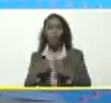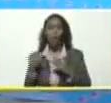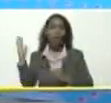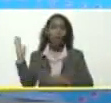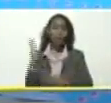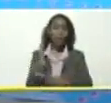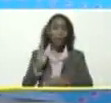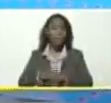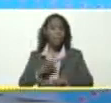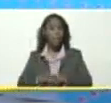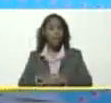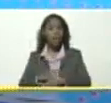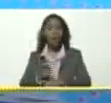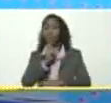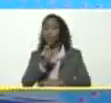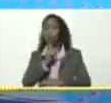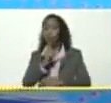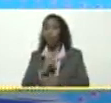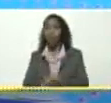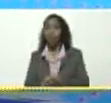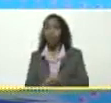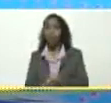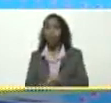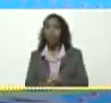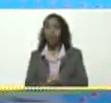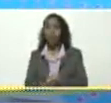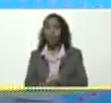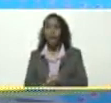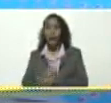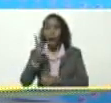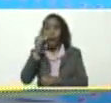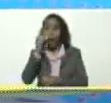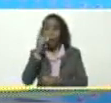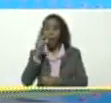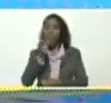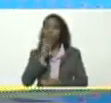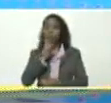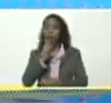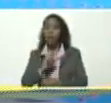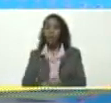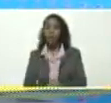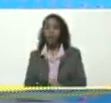de todas las dificultades. El hombre de las dificultades,